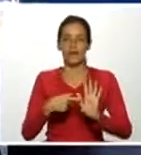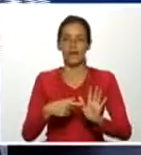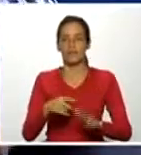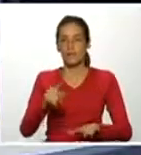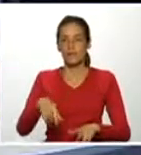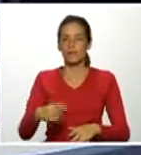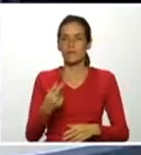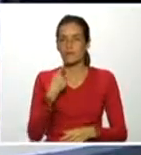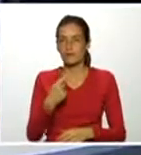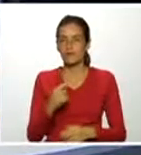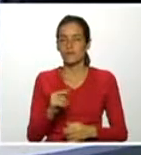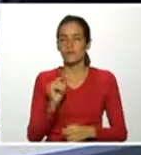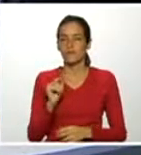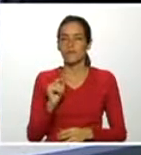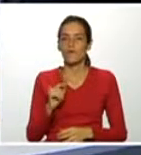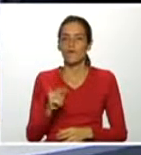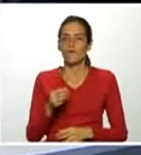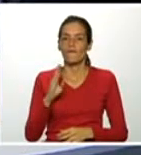es